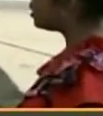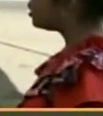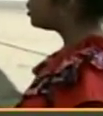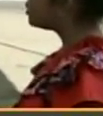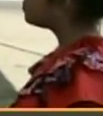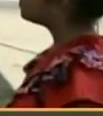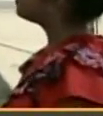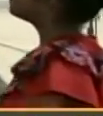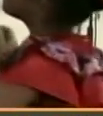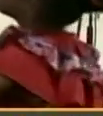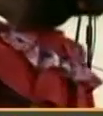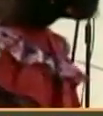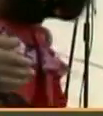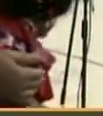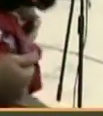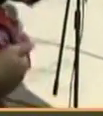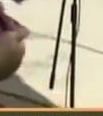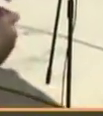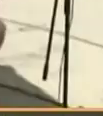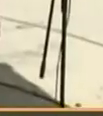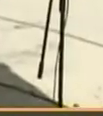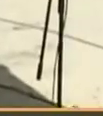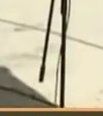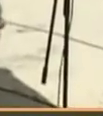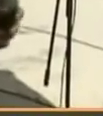Primero te voy a dar un abrazo.